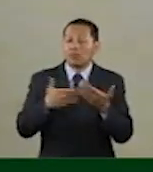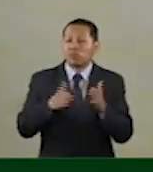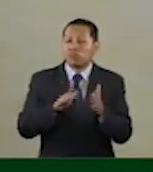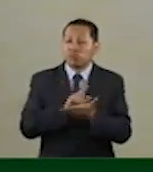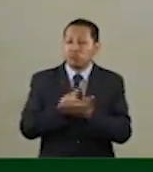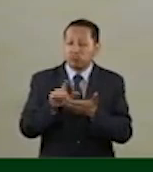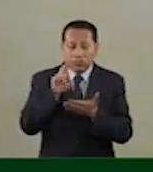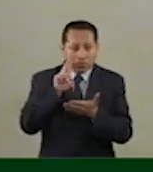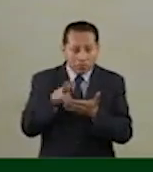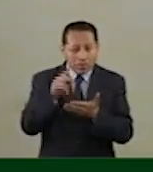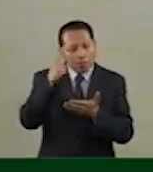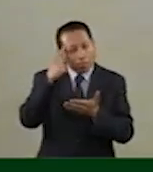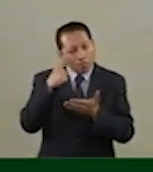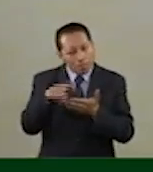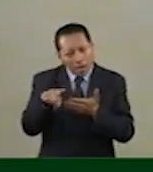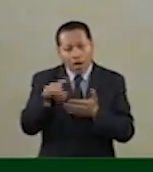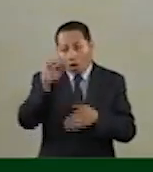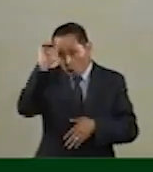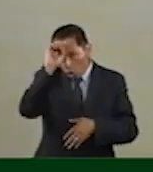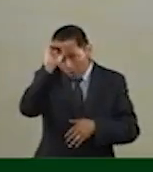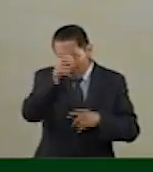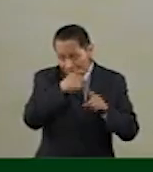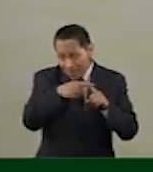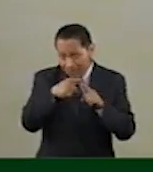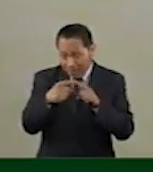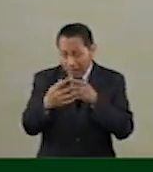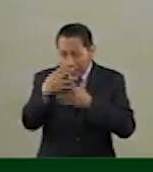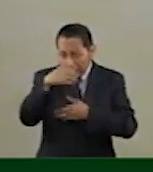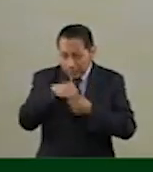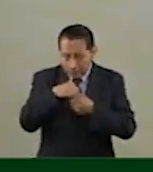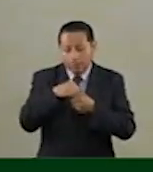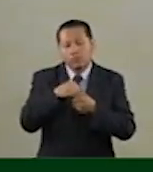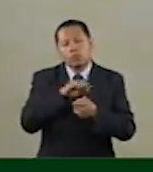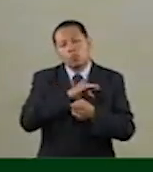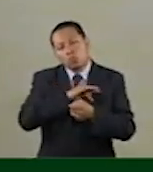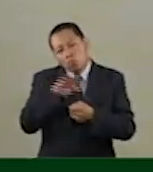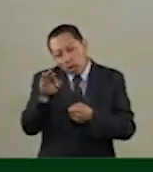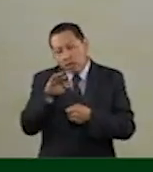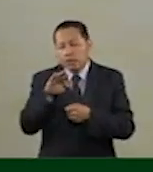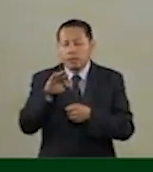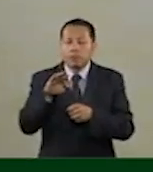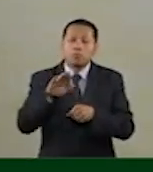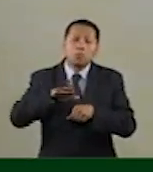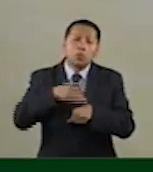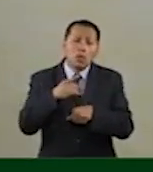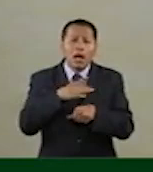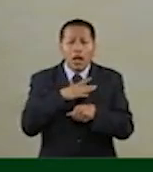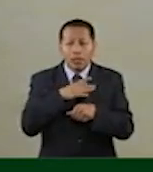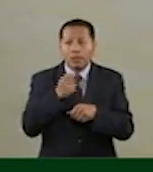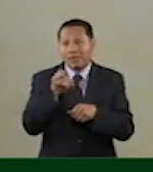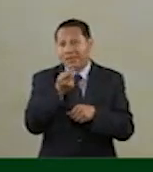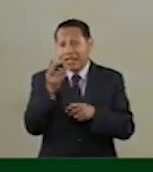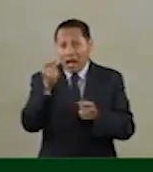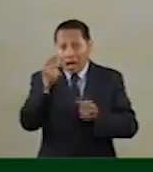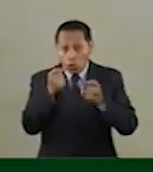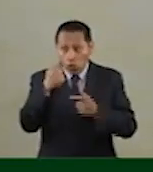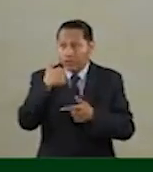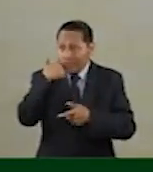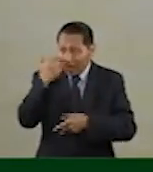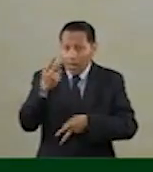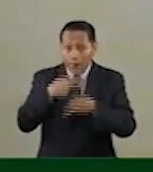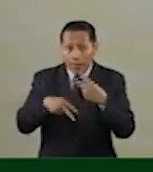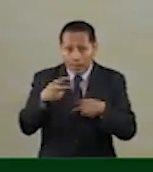la inclusión y la diversidad de opiniones dentro del marco de lo posible porque hay muchas solicitudes de personas ponentes que quisieran estar acá pero